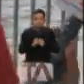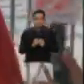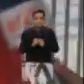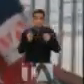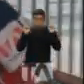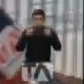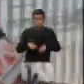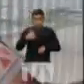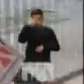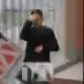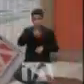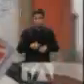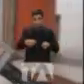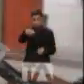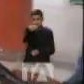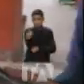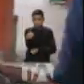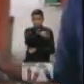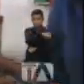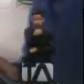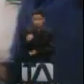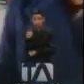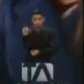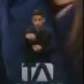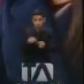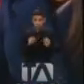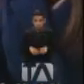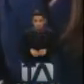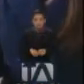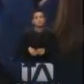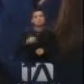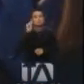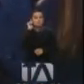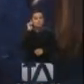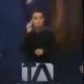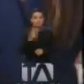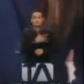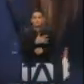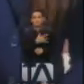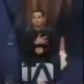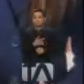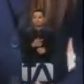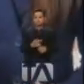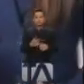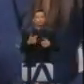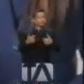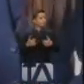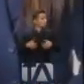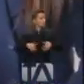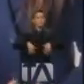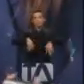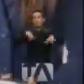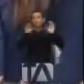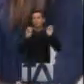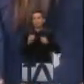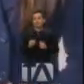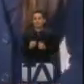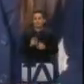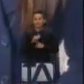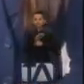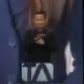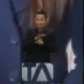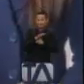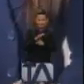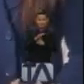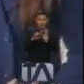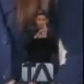al conductor. Para que aquellas mujeres que sienten que han sido víctimas de cualquier tipo de acoso o violencia sexual